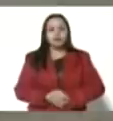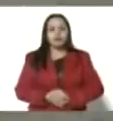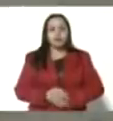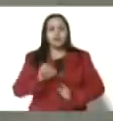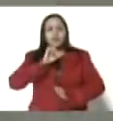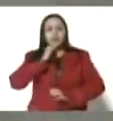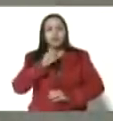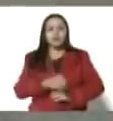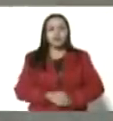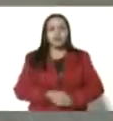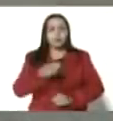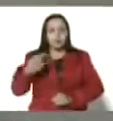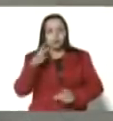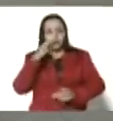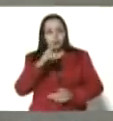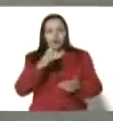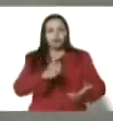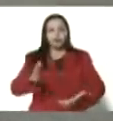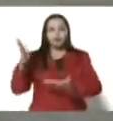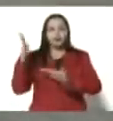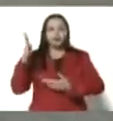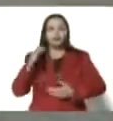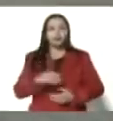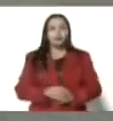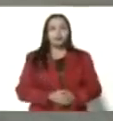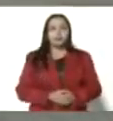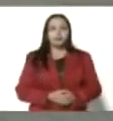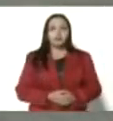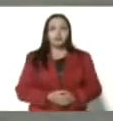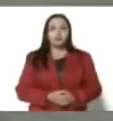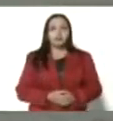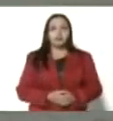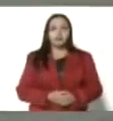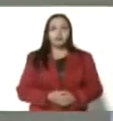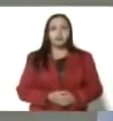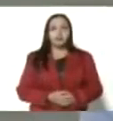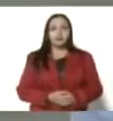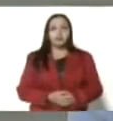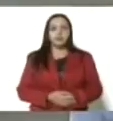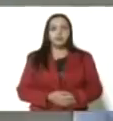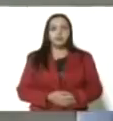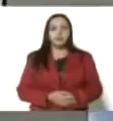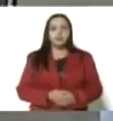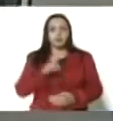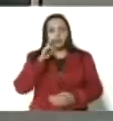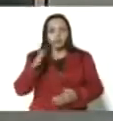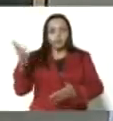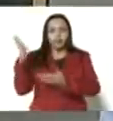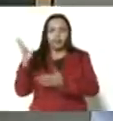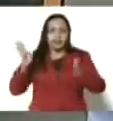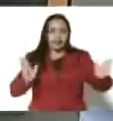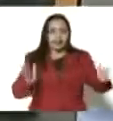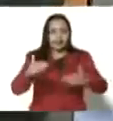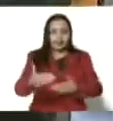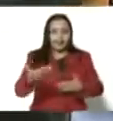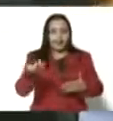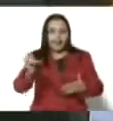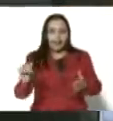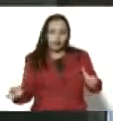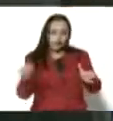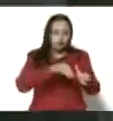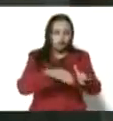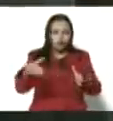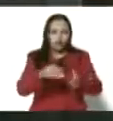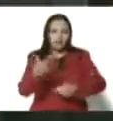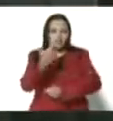Rusia. Siguen apreciando a través de las imágenes, amigos televidentes, allí ven las cavas en el cual se están trasladando